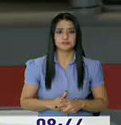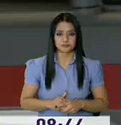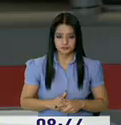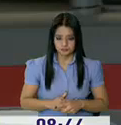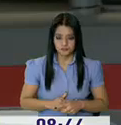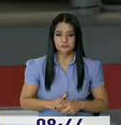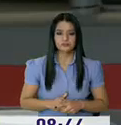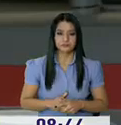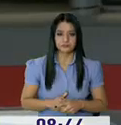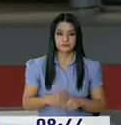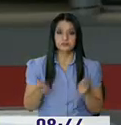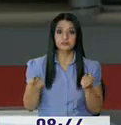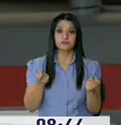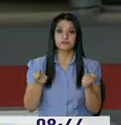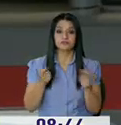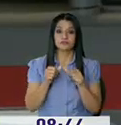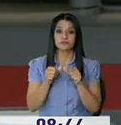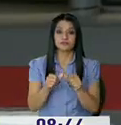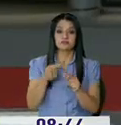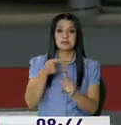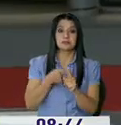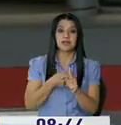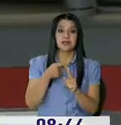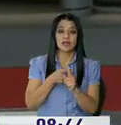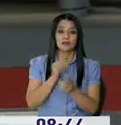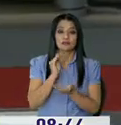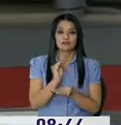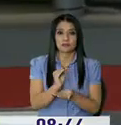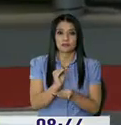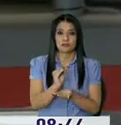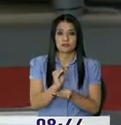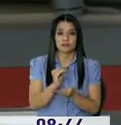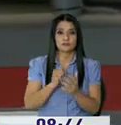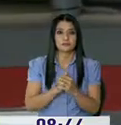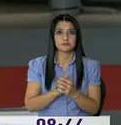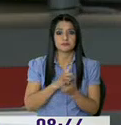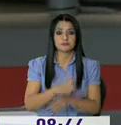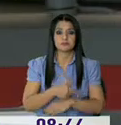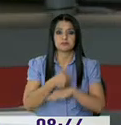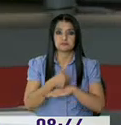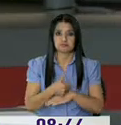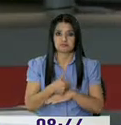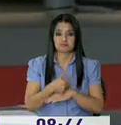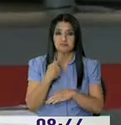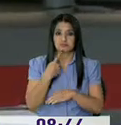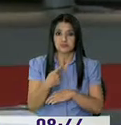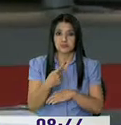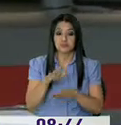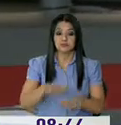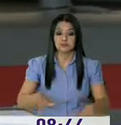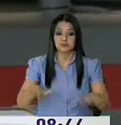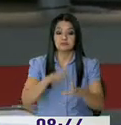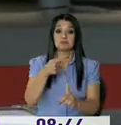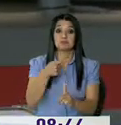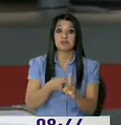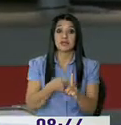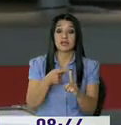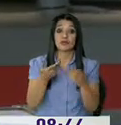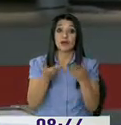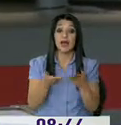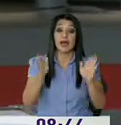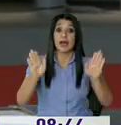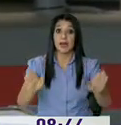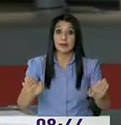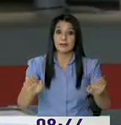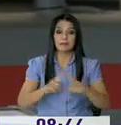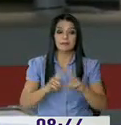Y continúan el operativo de control en los mercados de San Roque. Las autoridades enfatizaron que el centro de abastos se abrirá una vez